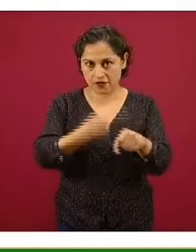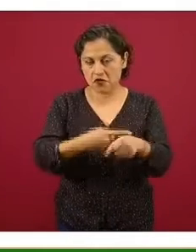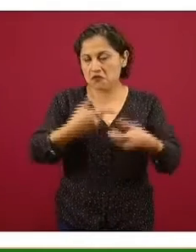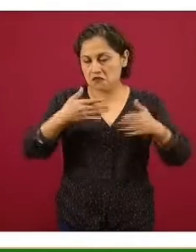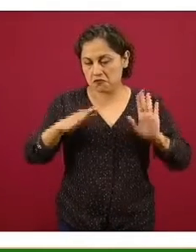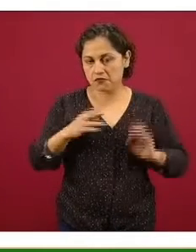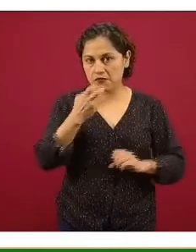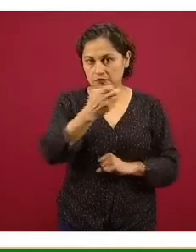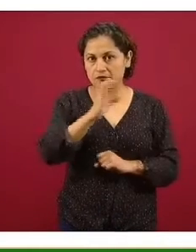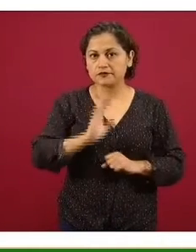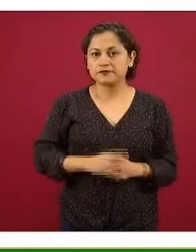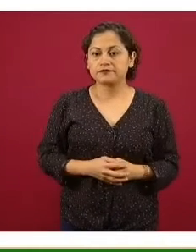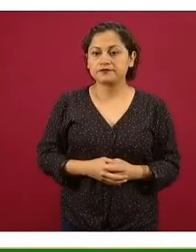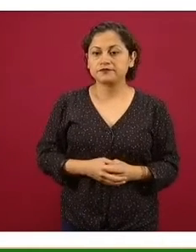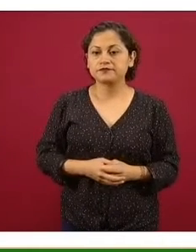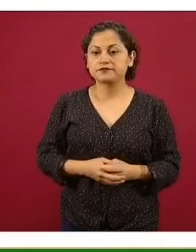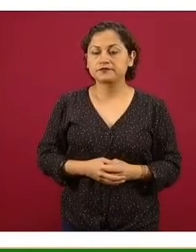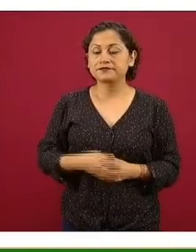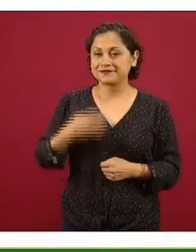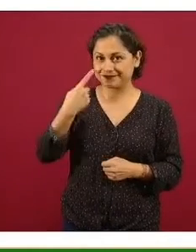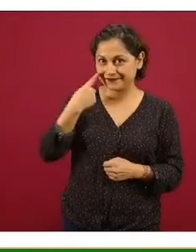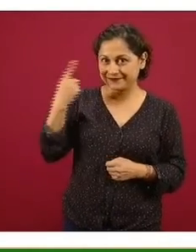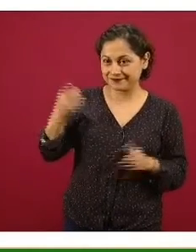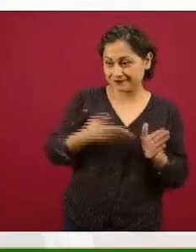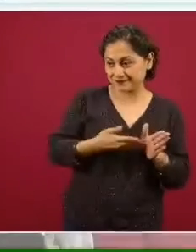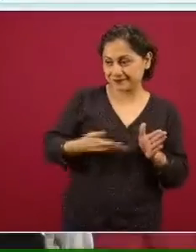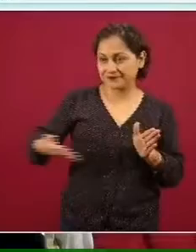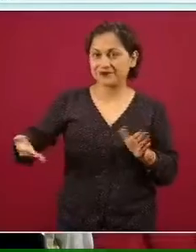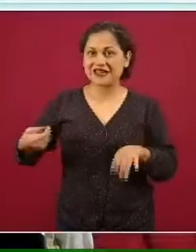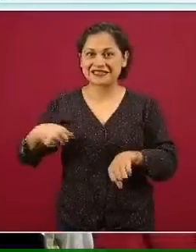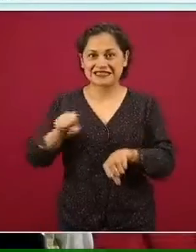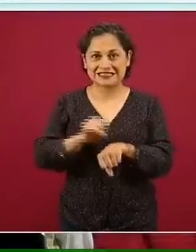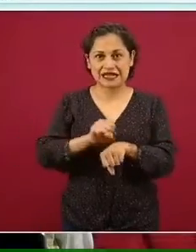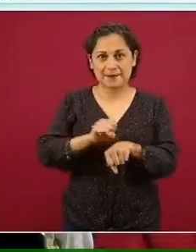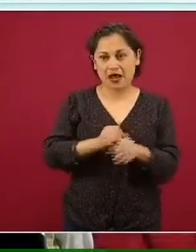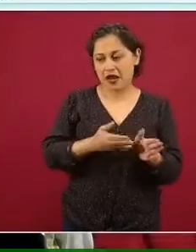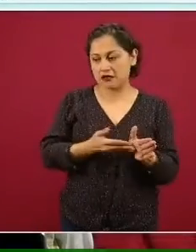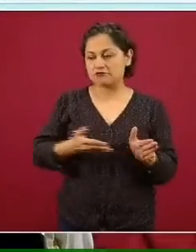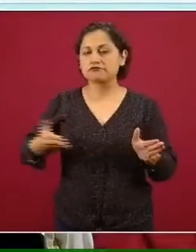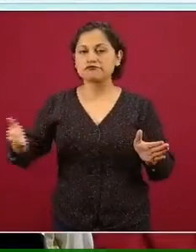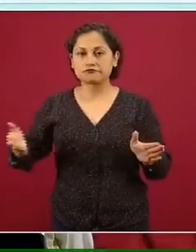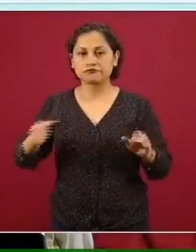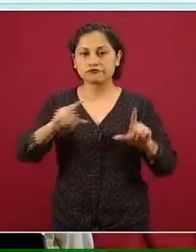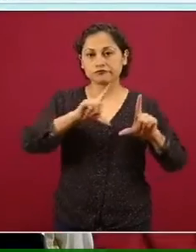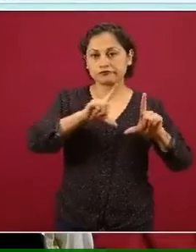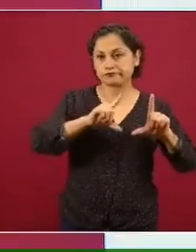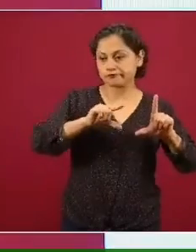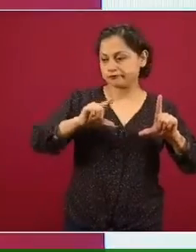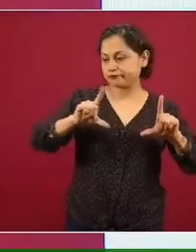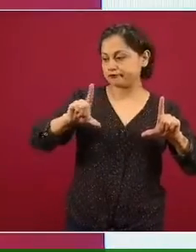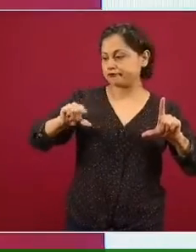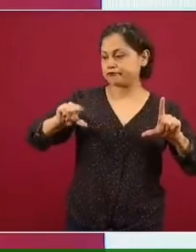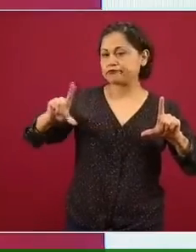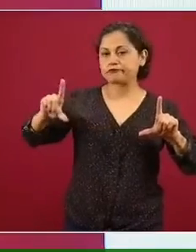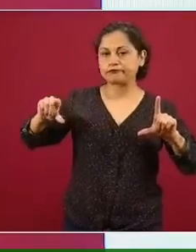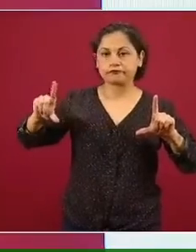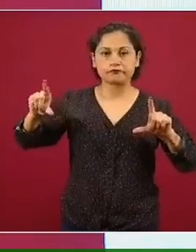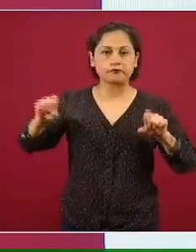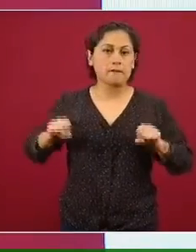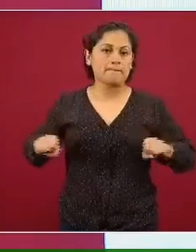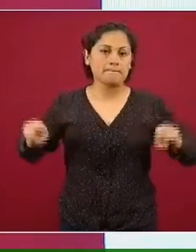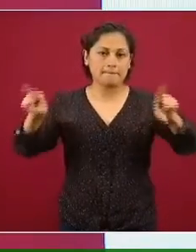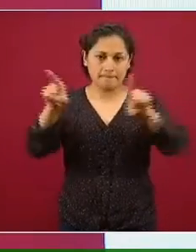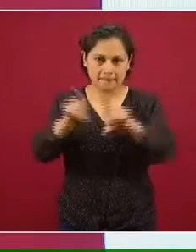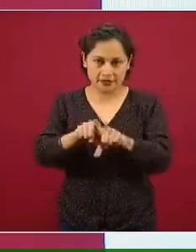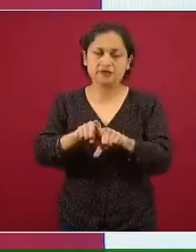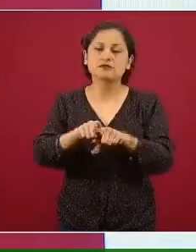Vemos cómo estas barras son prácticamente para todas las semanas epidemiológicas, son del mismo tamaño que las barras de los casos